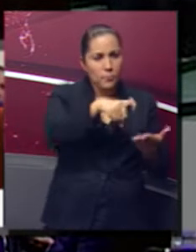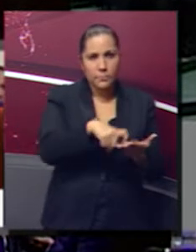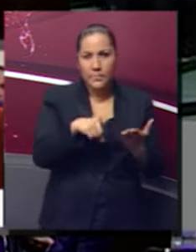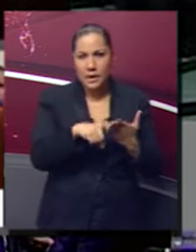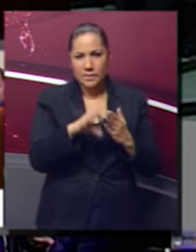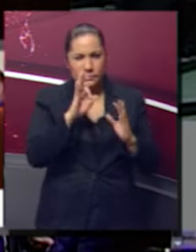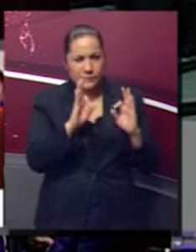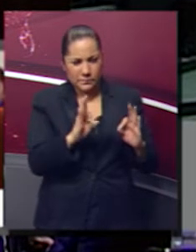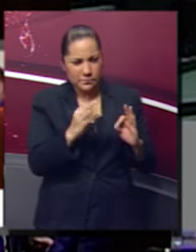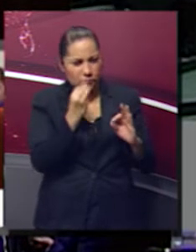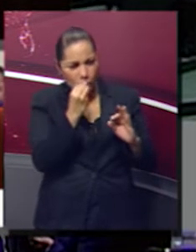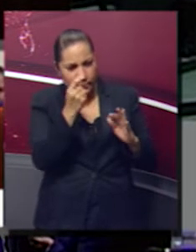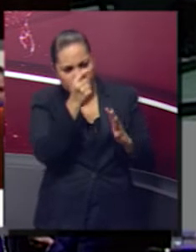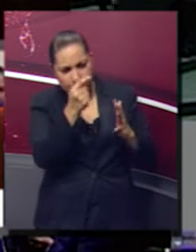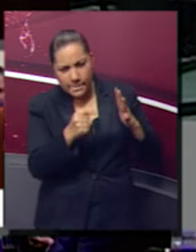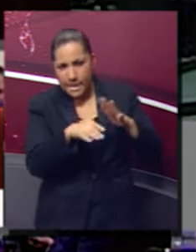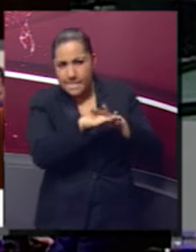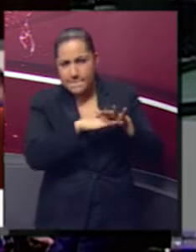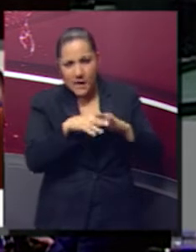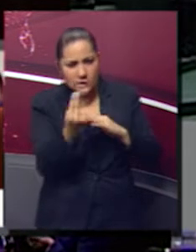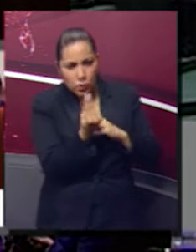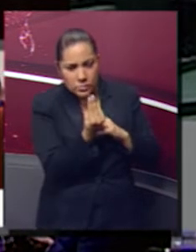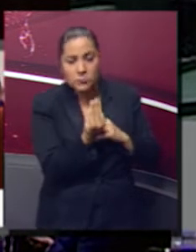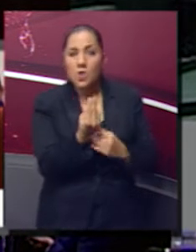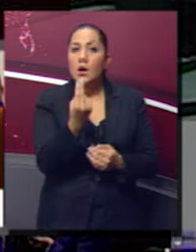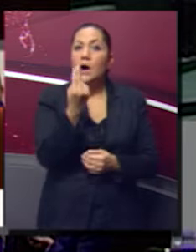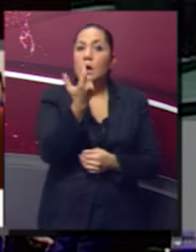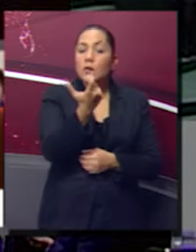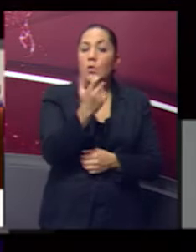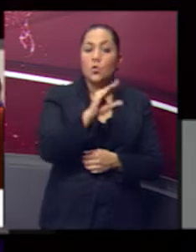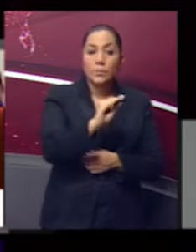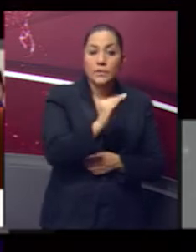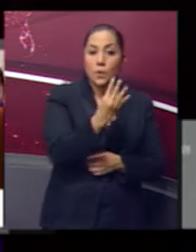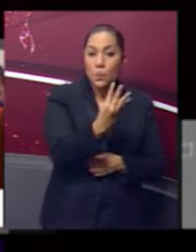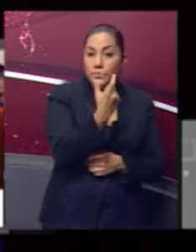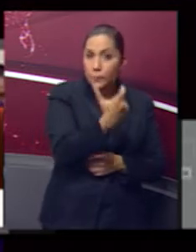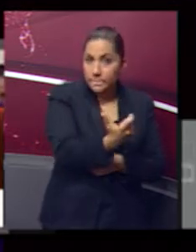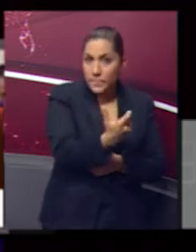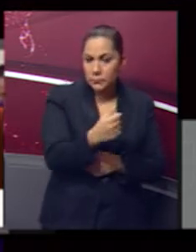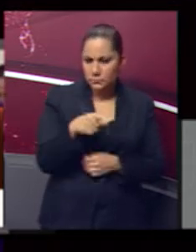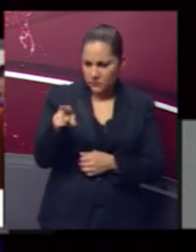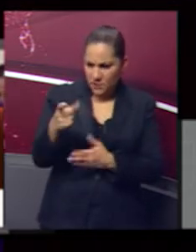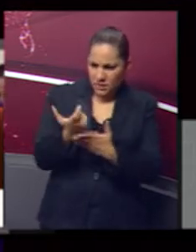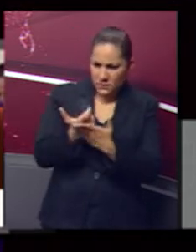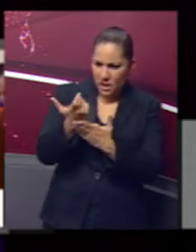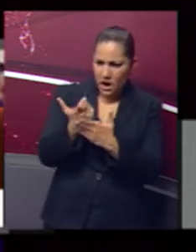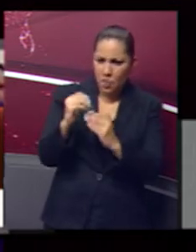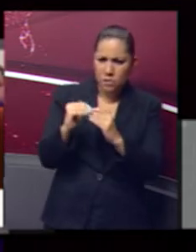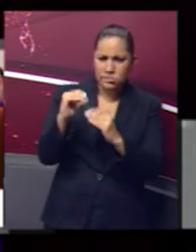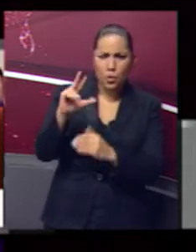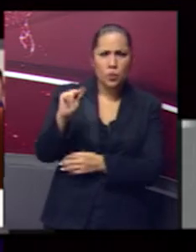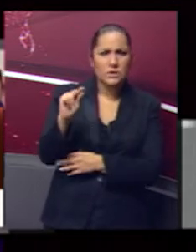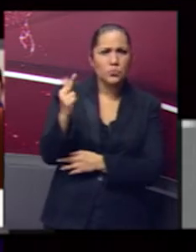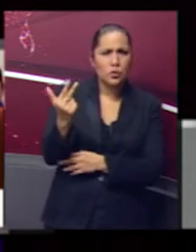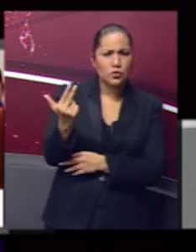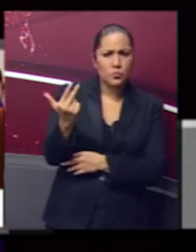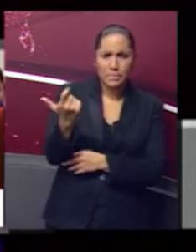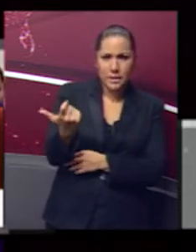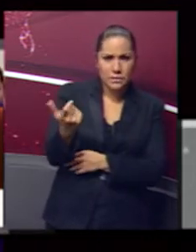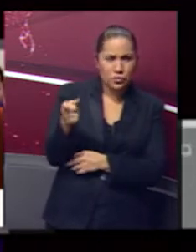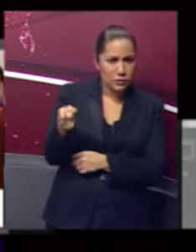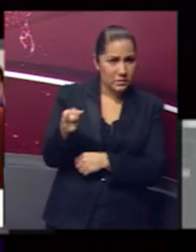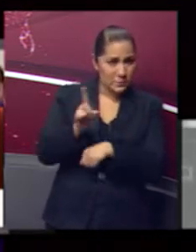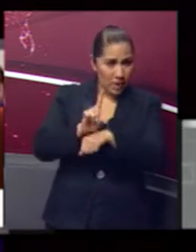94 pesos, mayor a los 88 que nos proponen. Con el aumento de los 88 pesos diarios